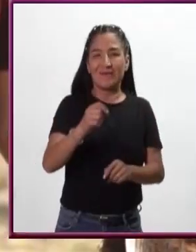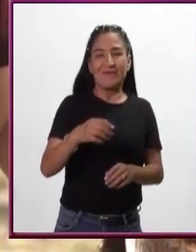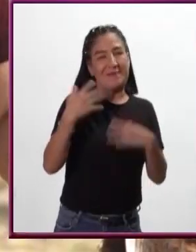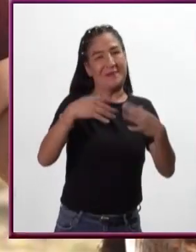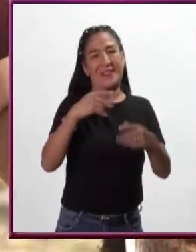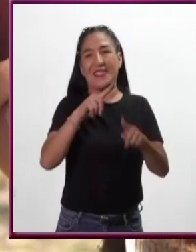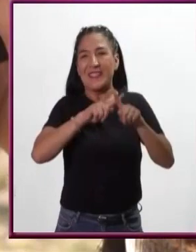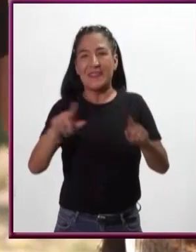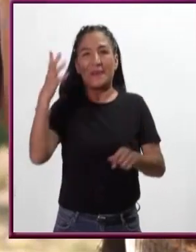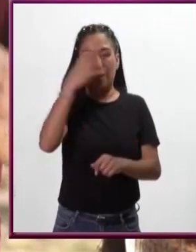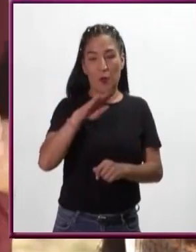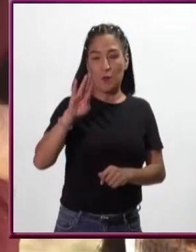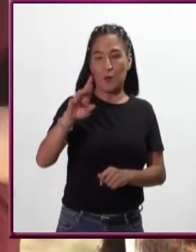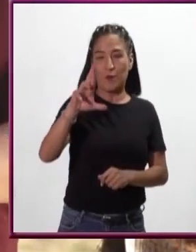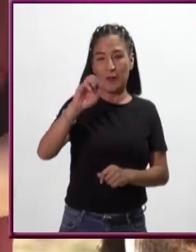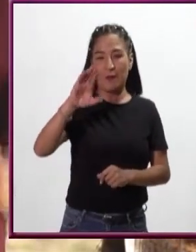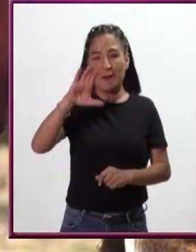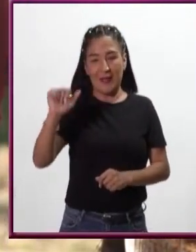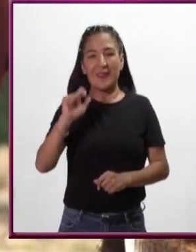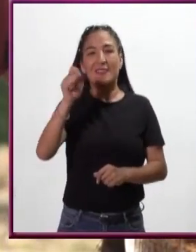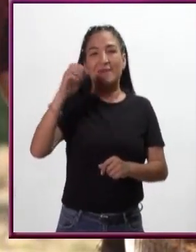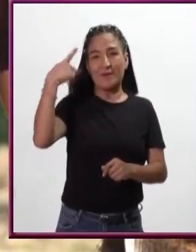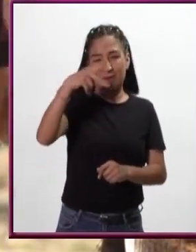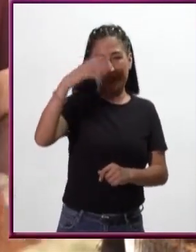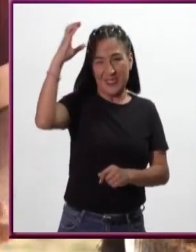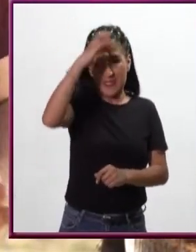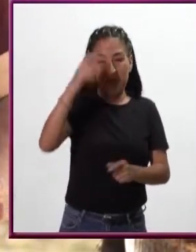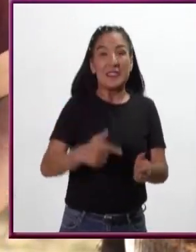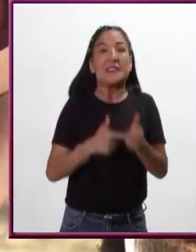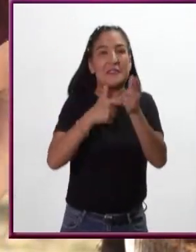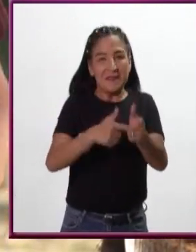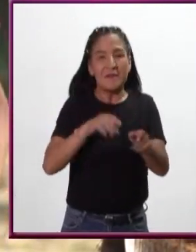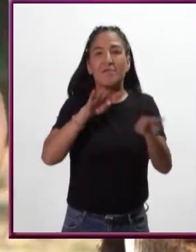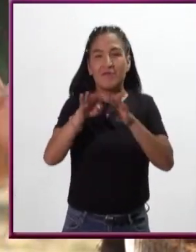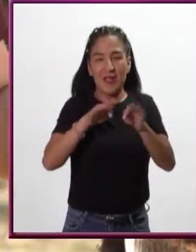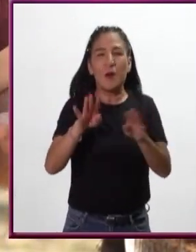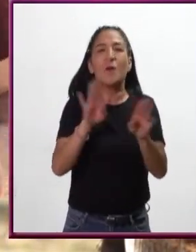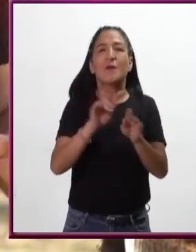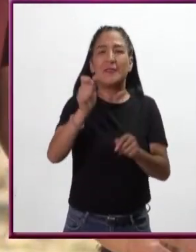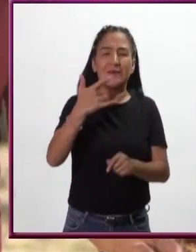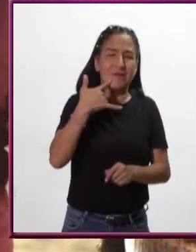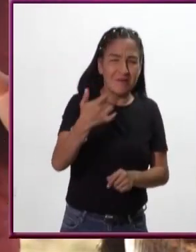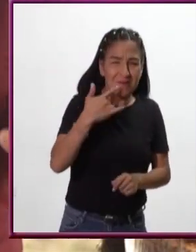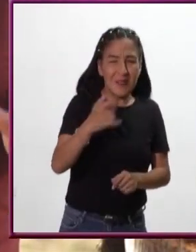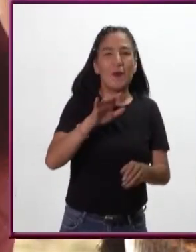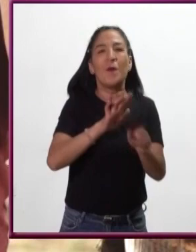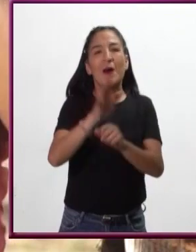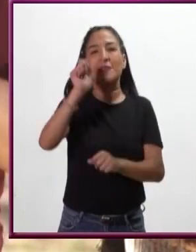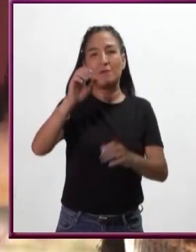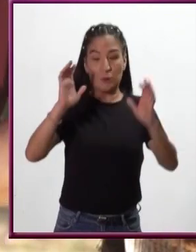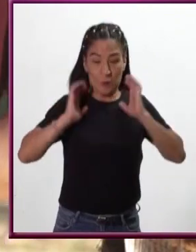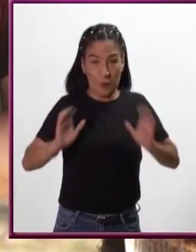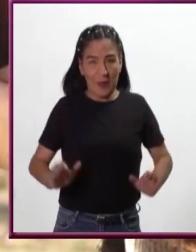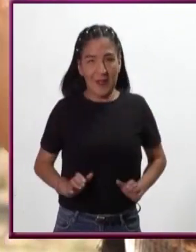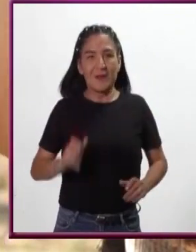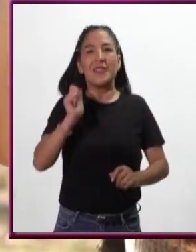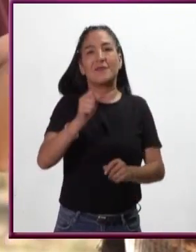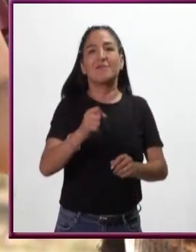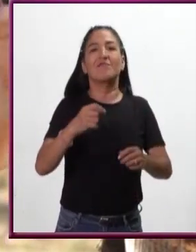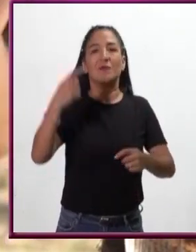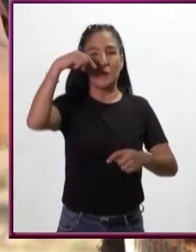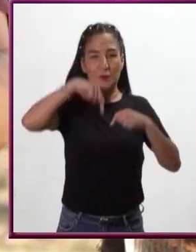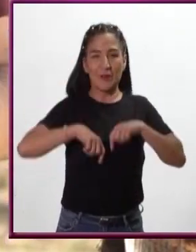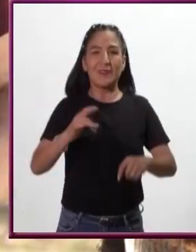de su tiempo, ¿eh? Broca y los científicos que continuaron su trabajo dedicaron sus esfuerzos a conocer la fisiología de